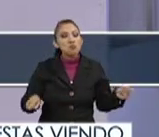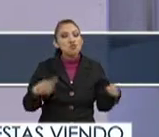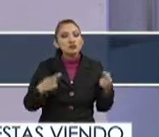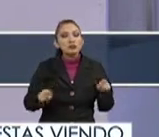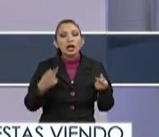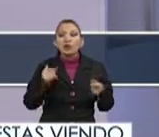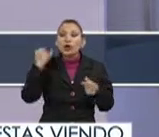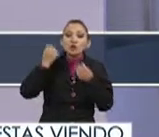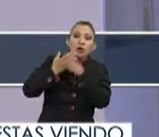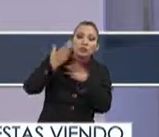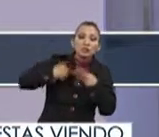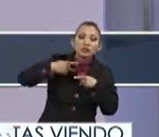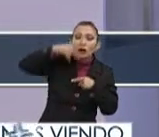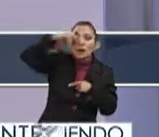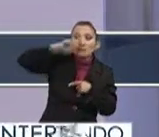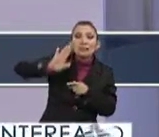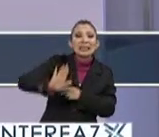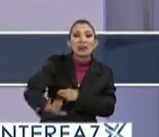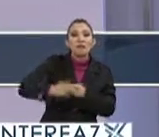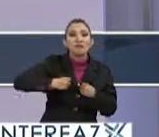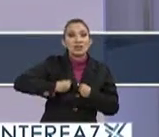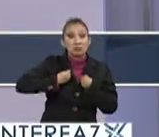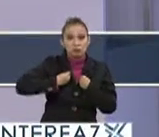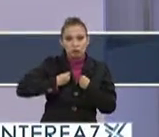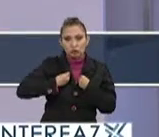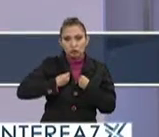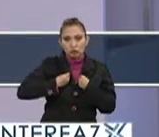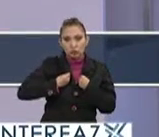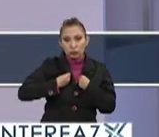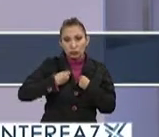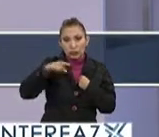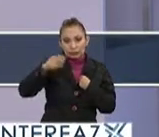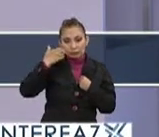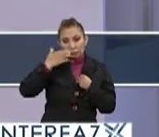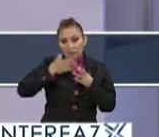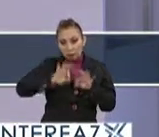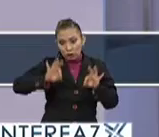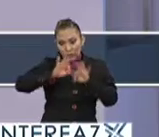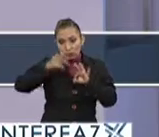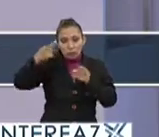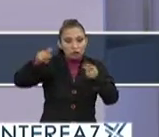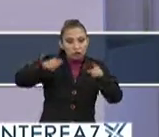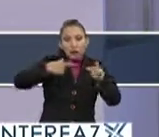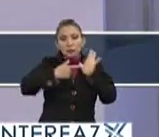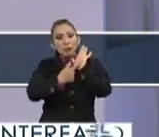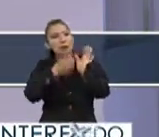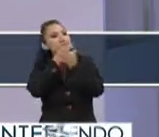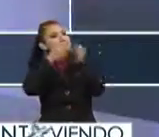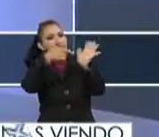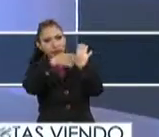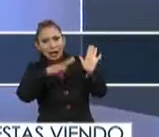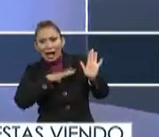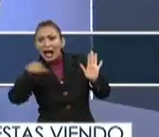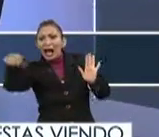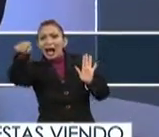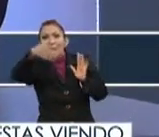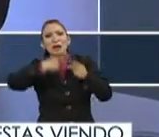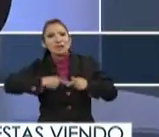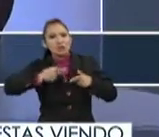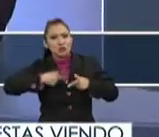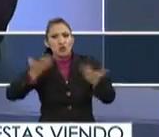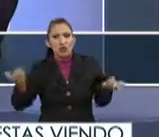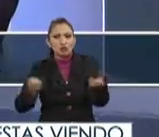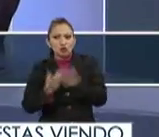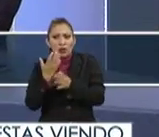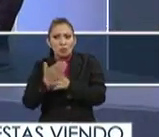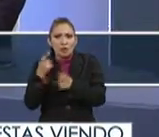música de compositores mexicanos, sobre todo vivos. Entonces, bueno, también es muy importante porque es dar a conocer lo que están haciendo nuestros